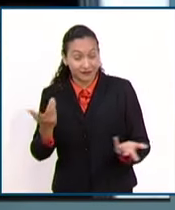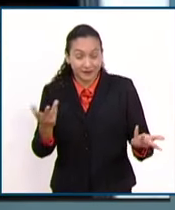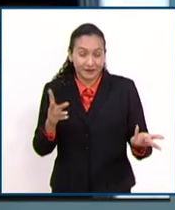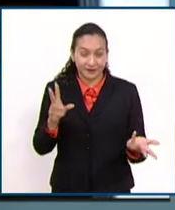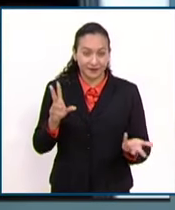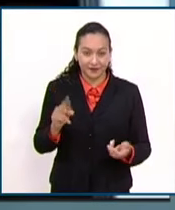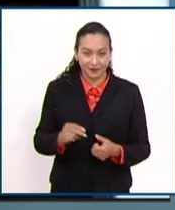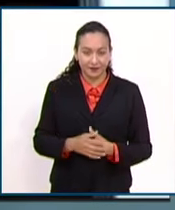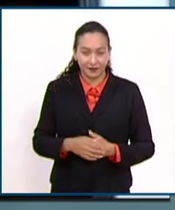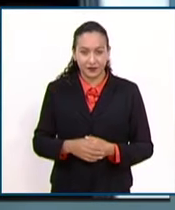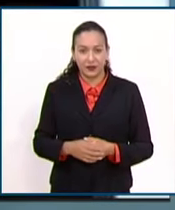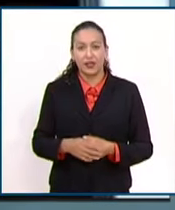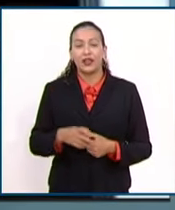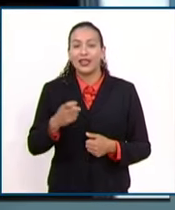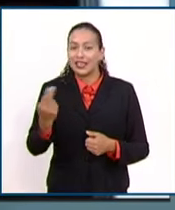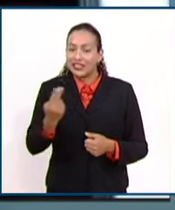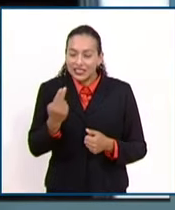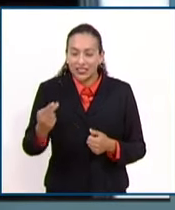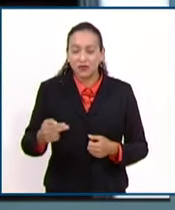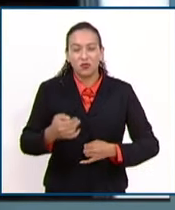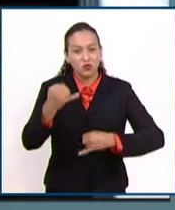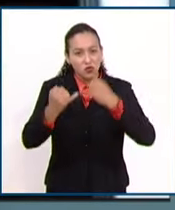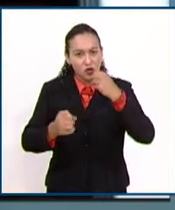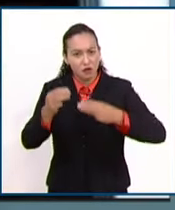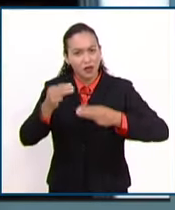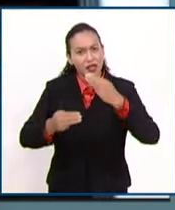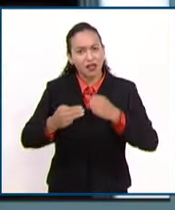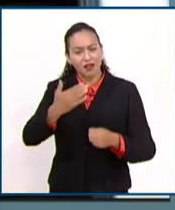que estarían altamente cualificados para